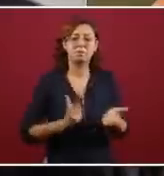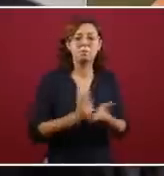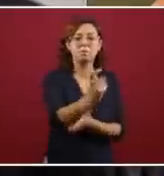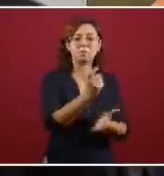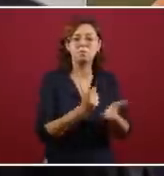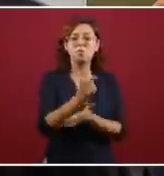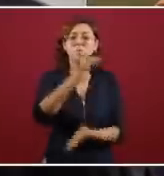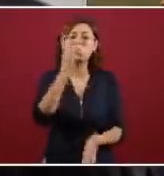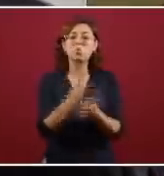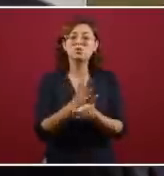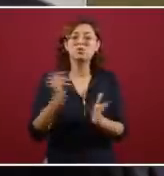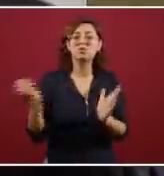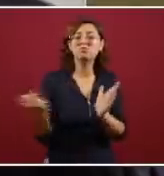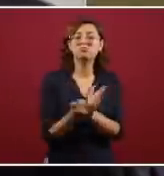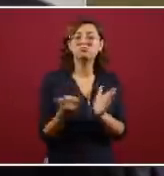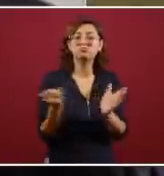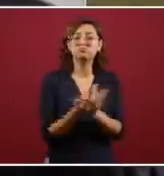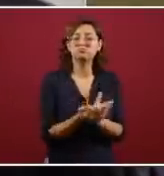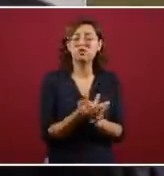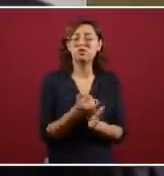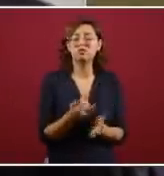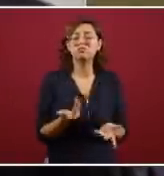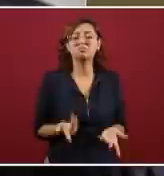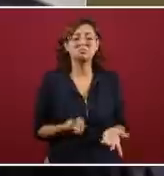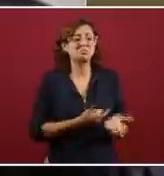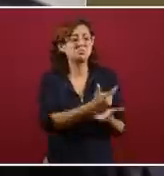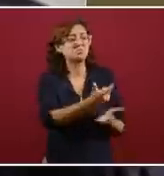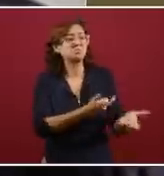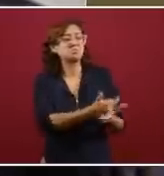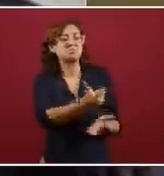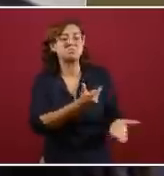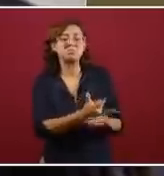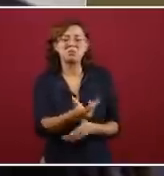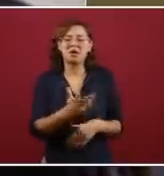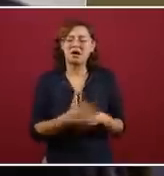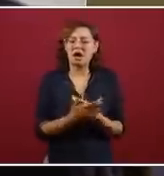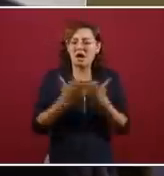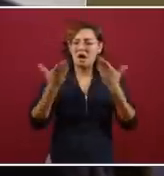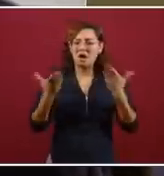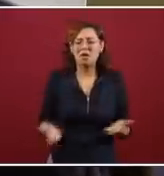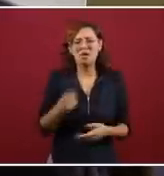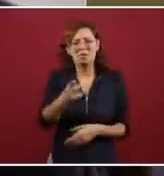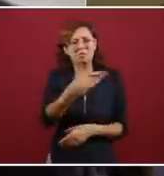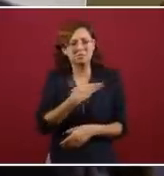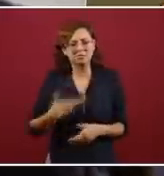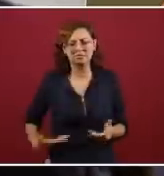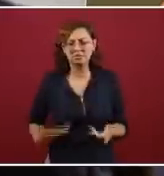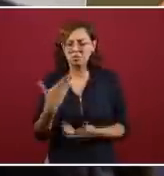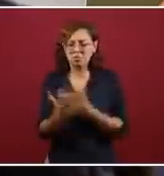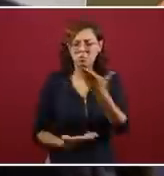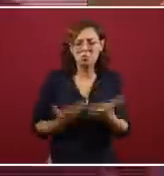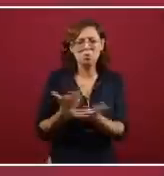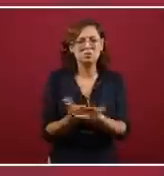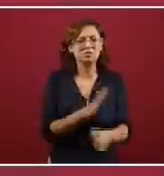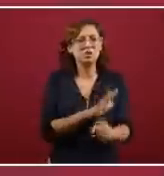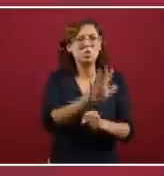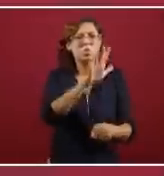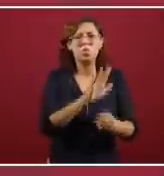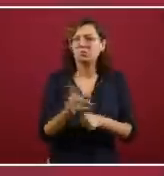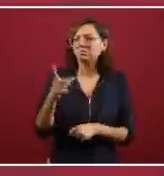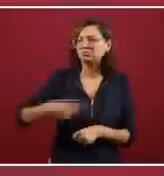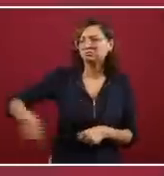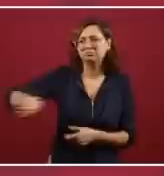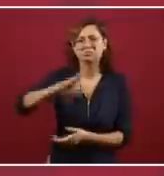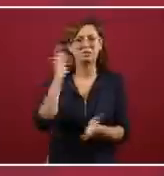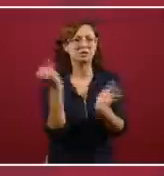de intereses. Presidente, ¿qué propuesta existe para que se detenga ese pago de intereses y ya